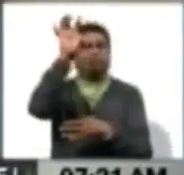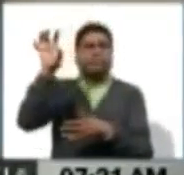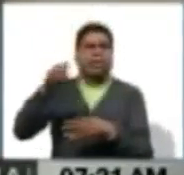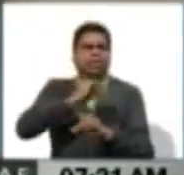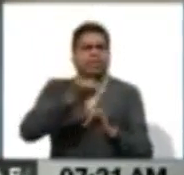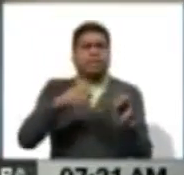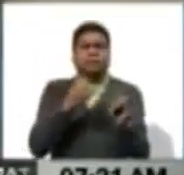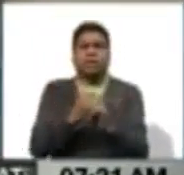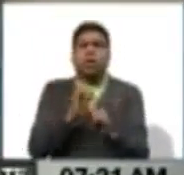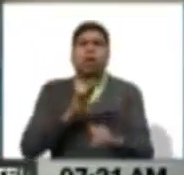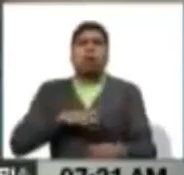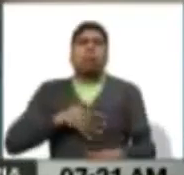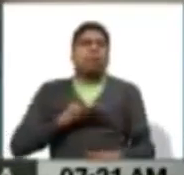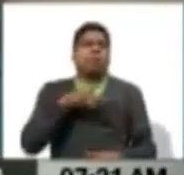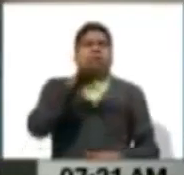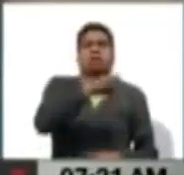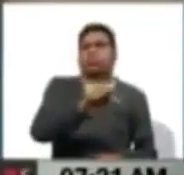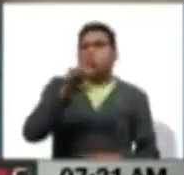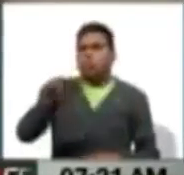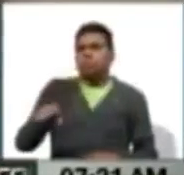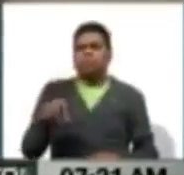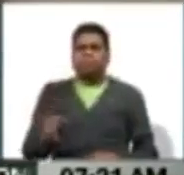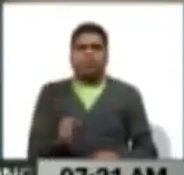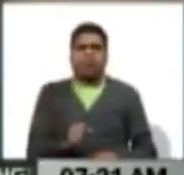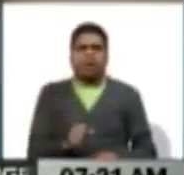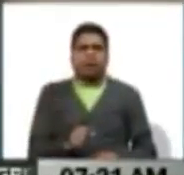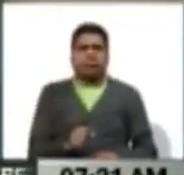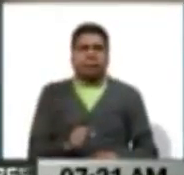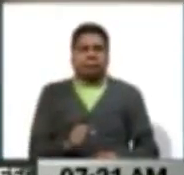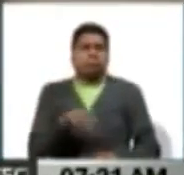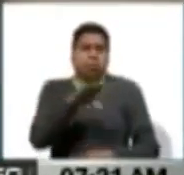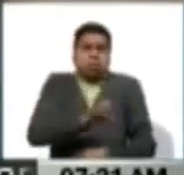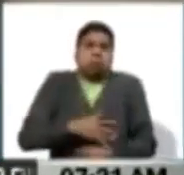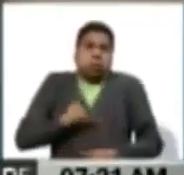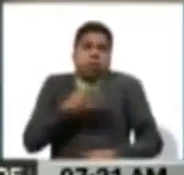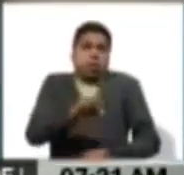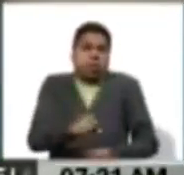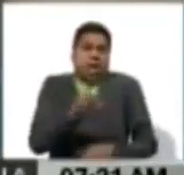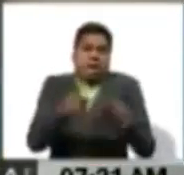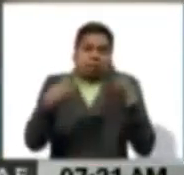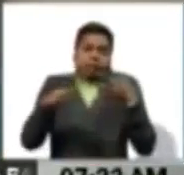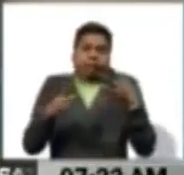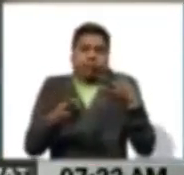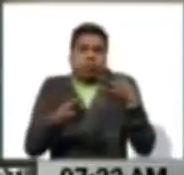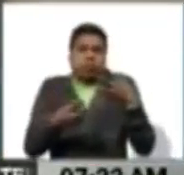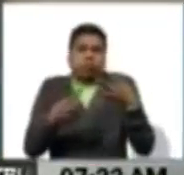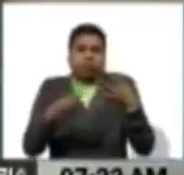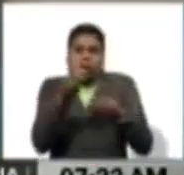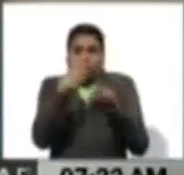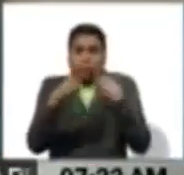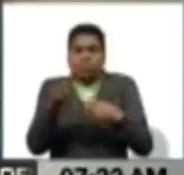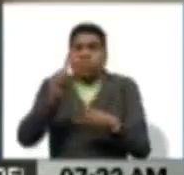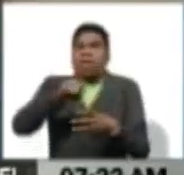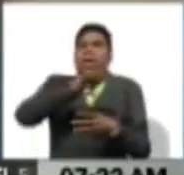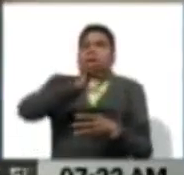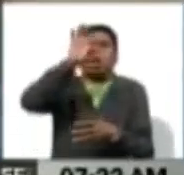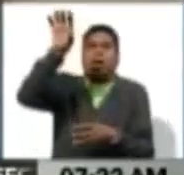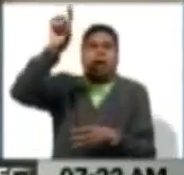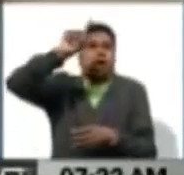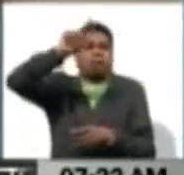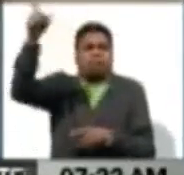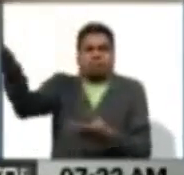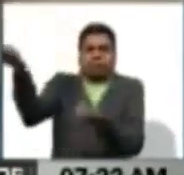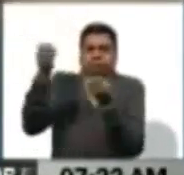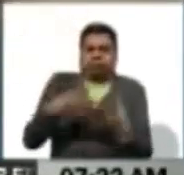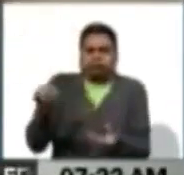financiar materia prima que puede ser enviada a Venezuela. Eso hay que tenerlo claro. Lo que falta es voluntad y